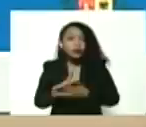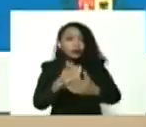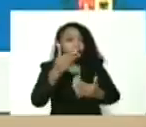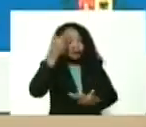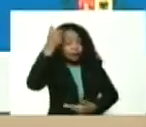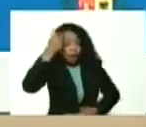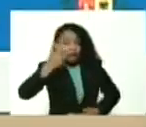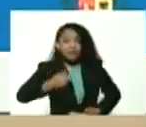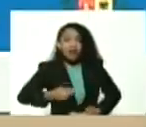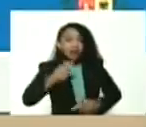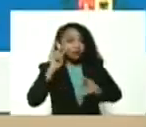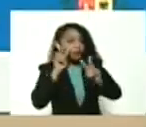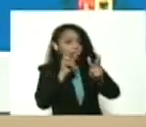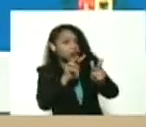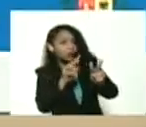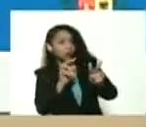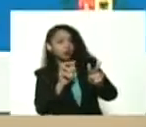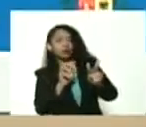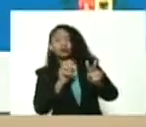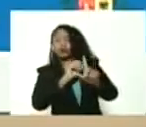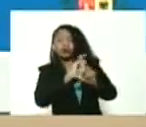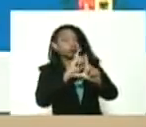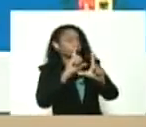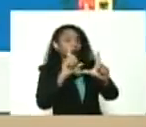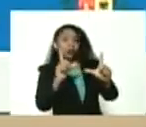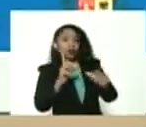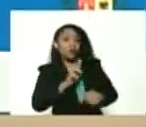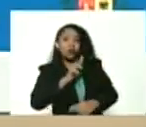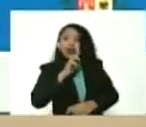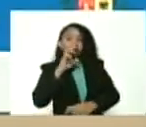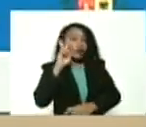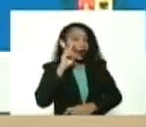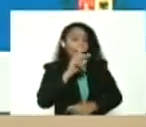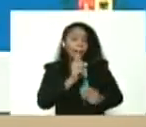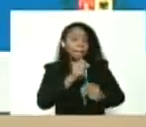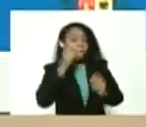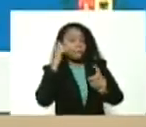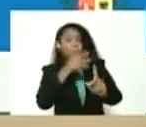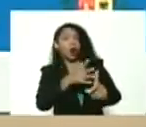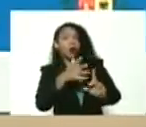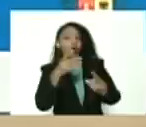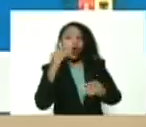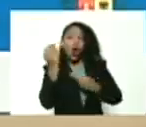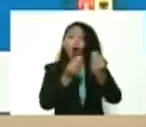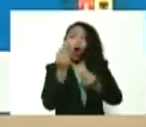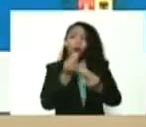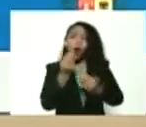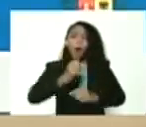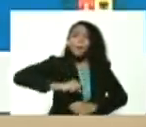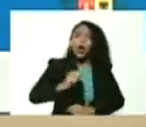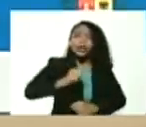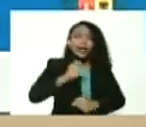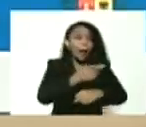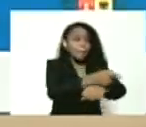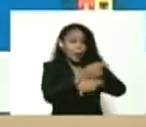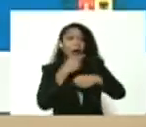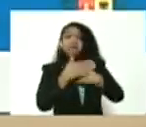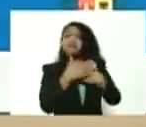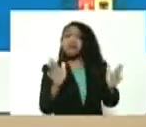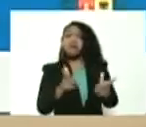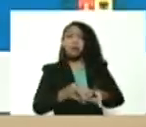son realmente estruendosas, terribles, como la policía dispara abiertamente